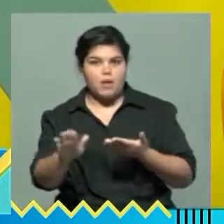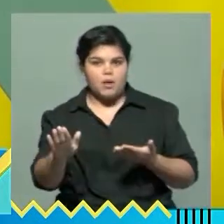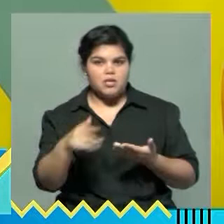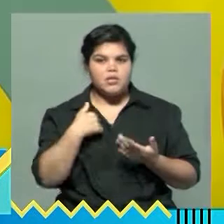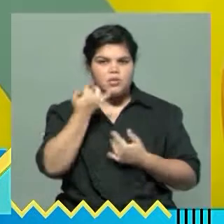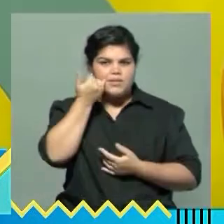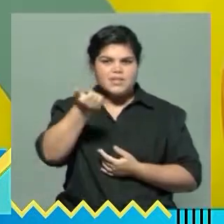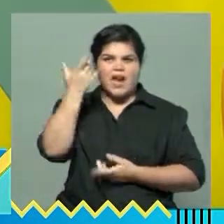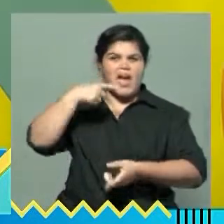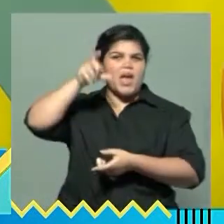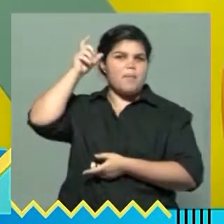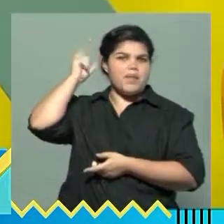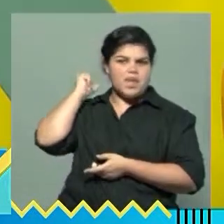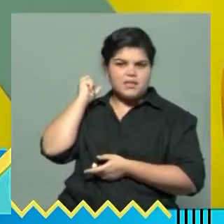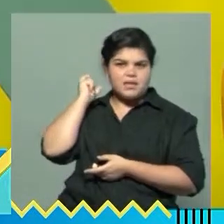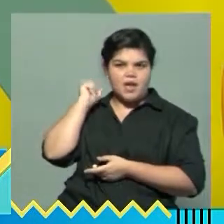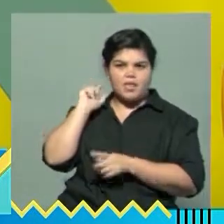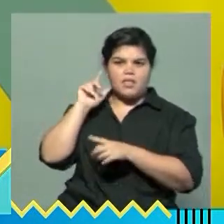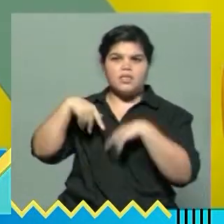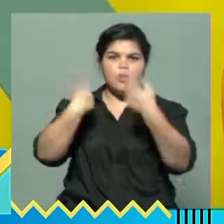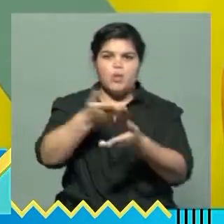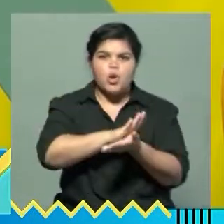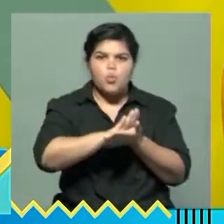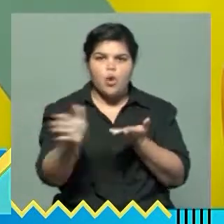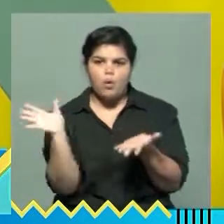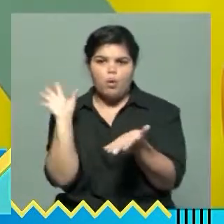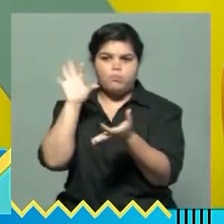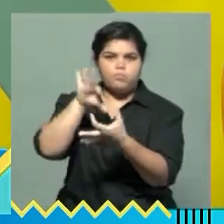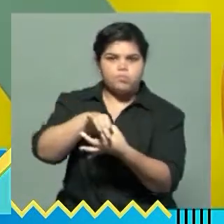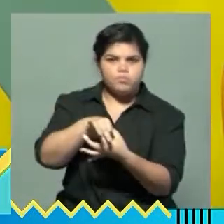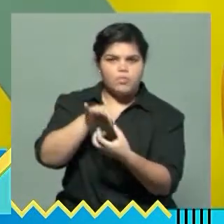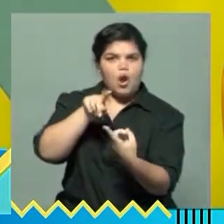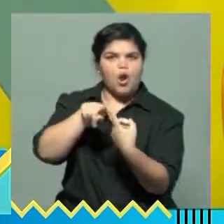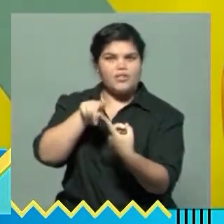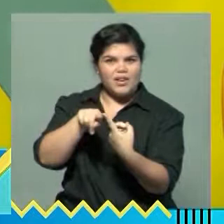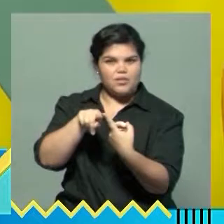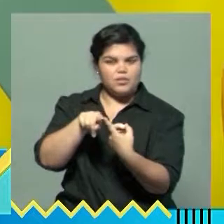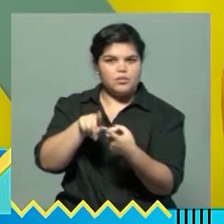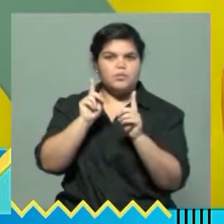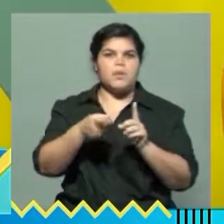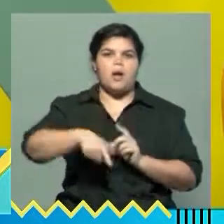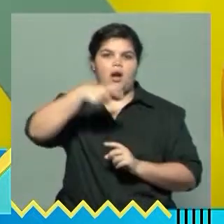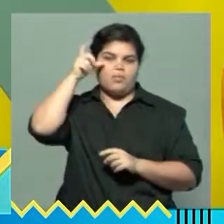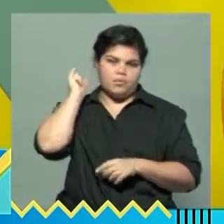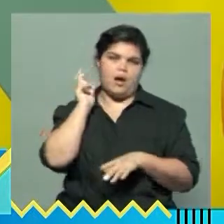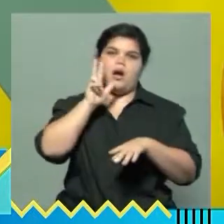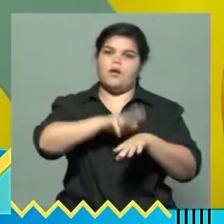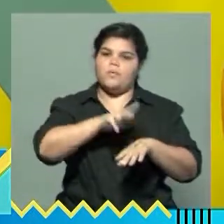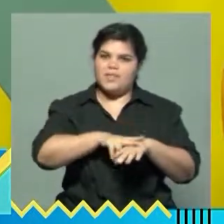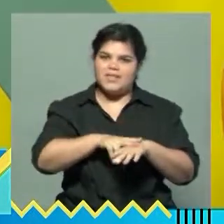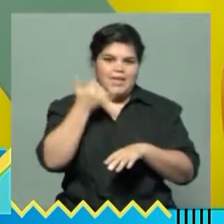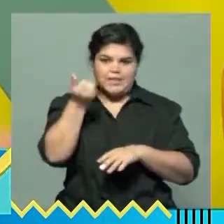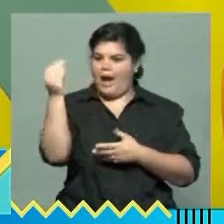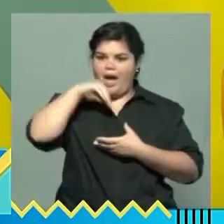agarrar lo nuevo. Si yo no parto de conocimientos previos, de competencias que ya tengo adquiridas, no